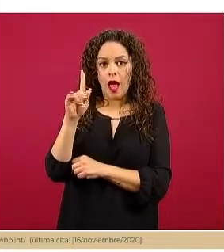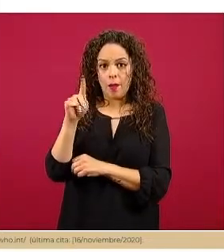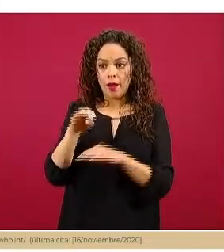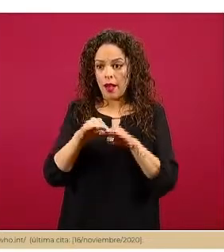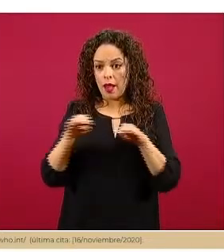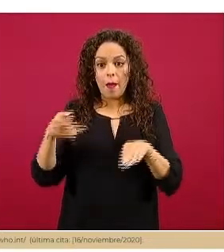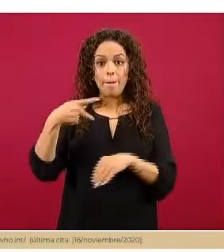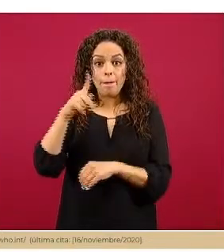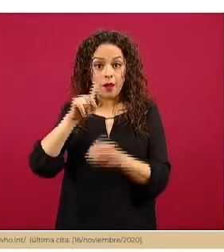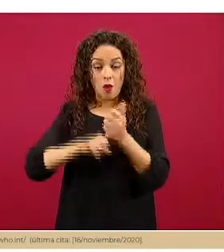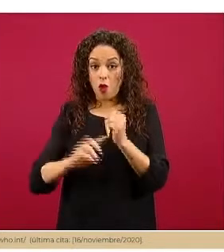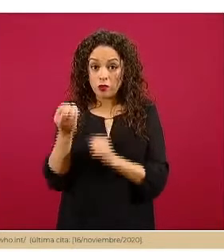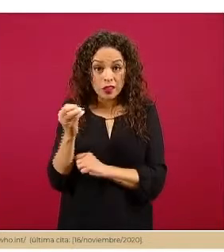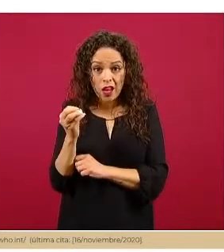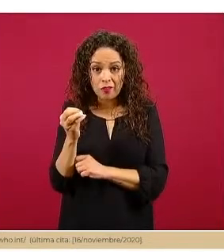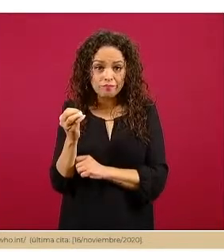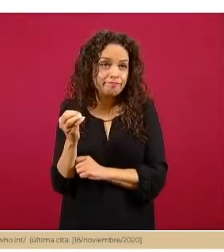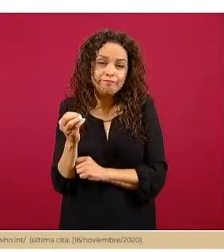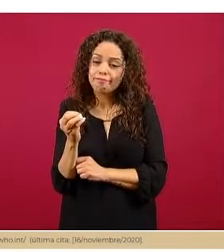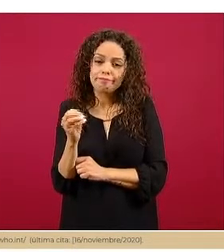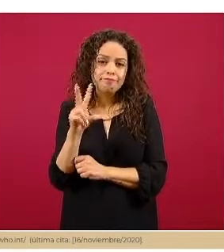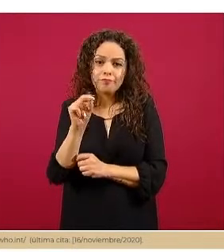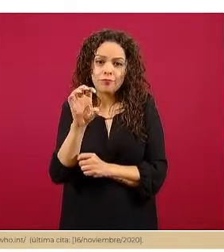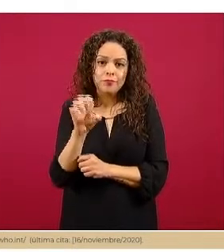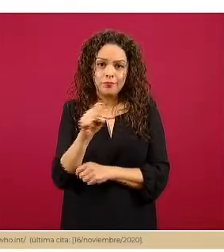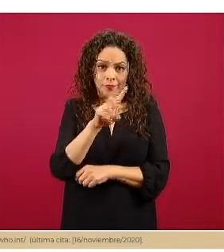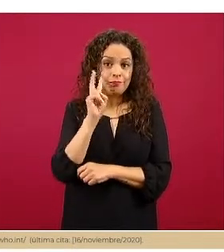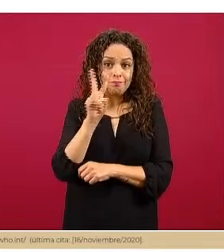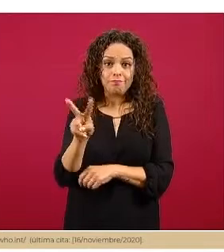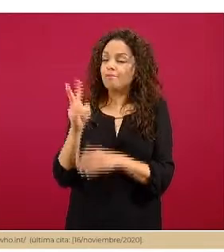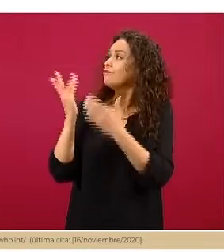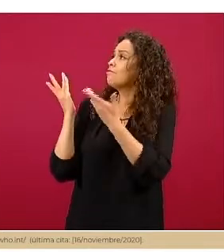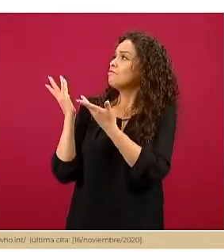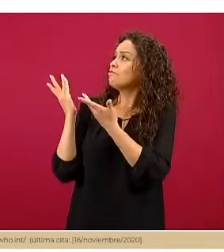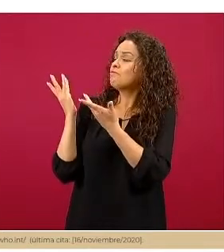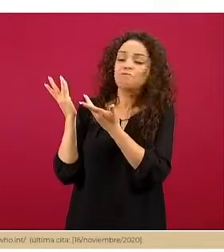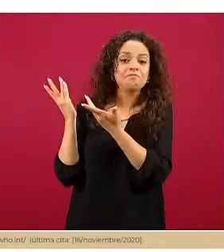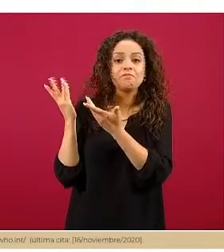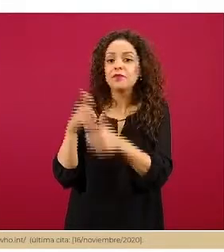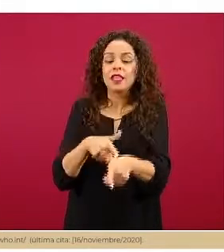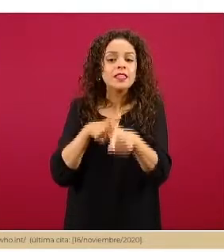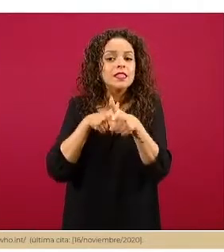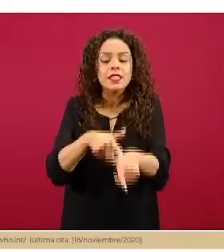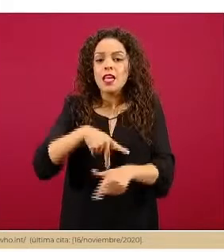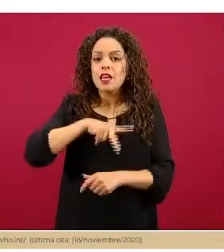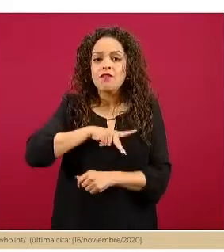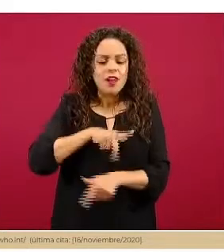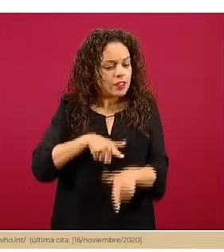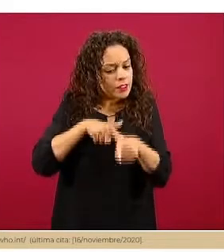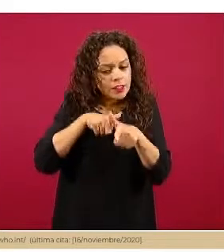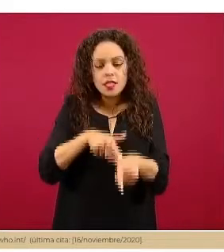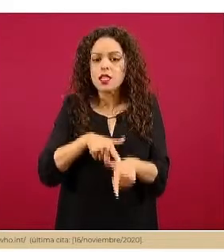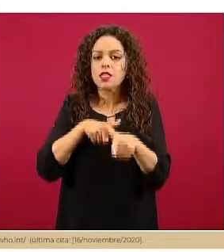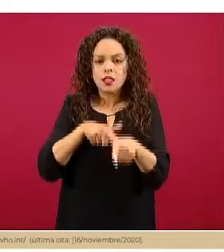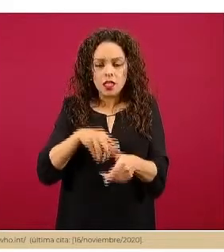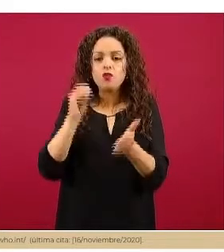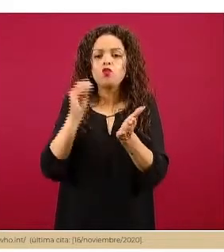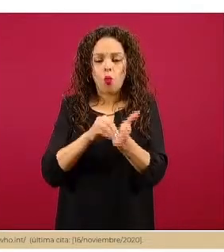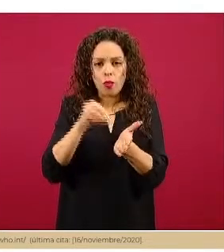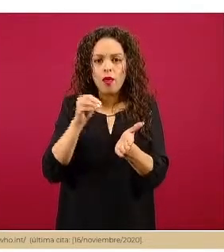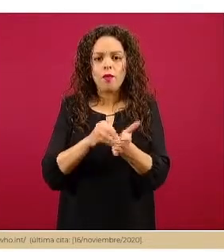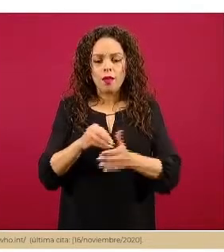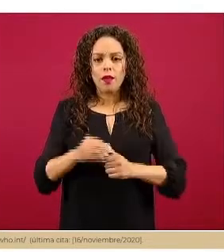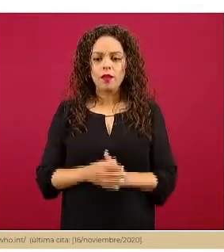cero. Observen cómo no es cero. O sea, el virus sigue activamente,